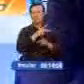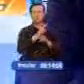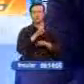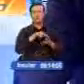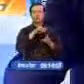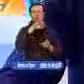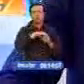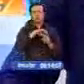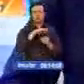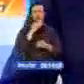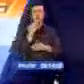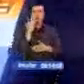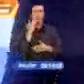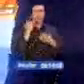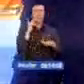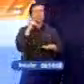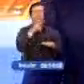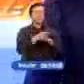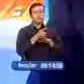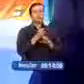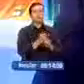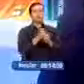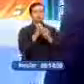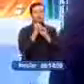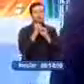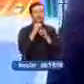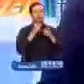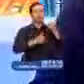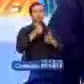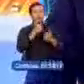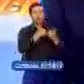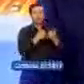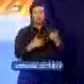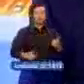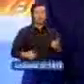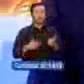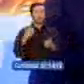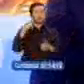Nacional Electoral establece una disposición obligatoria a los candidatos a la presidencia de la